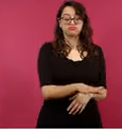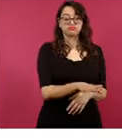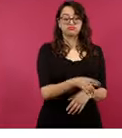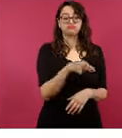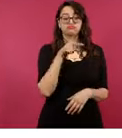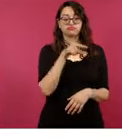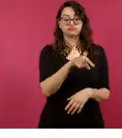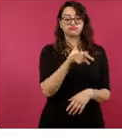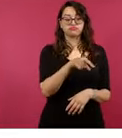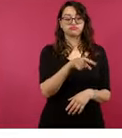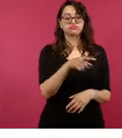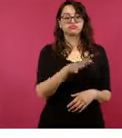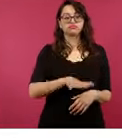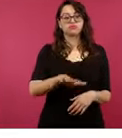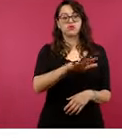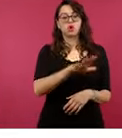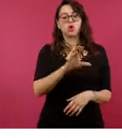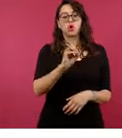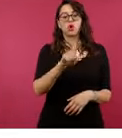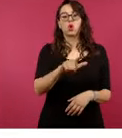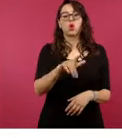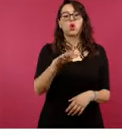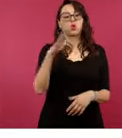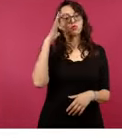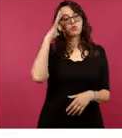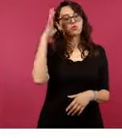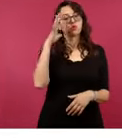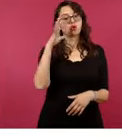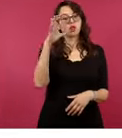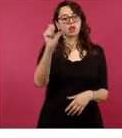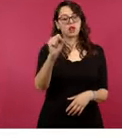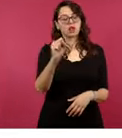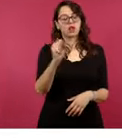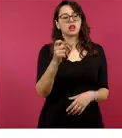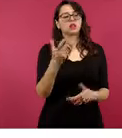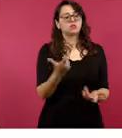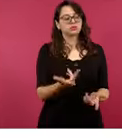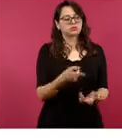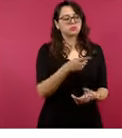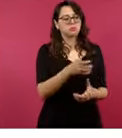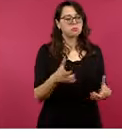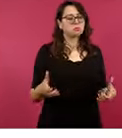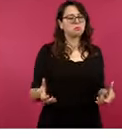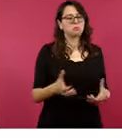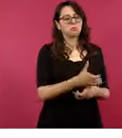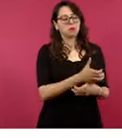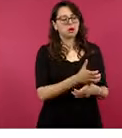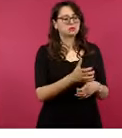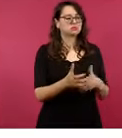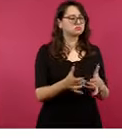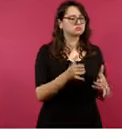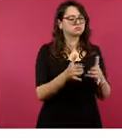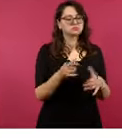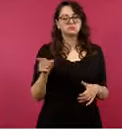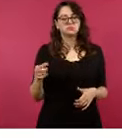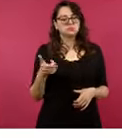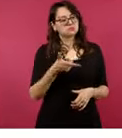de un bar en la colonia Morelos cuando fueron agredidos con disparos de arma de fuego, provocando la muerte de uno y lesionando a otros